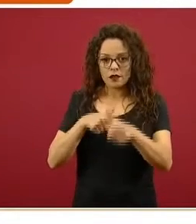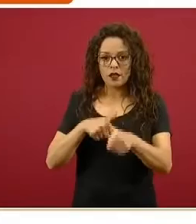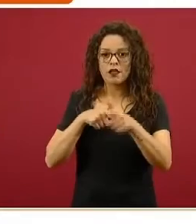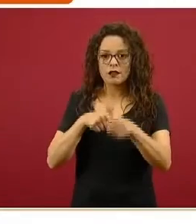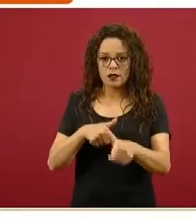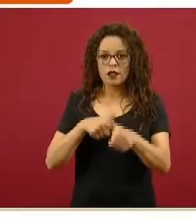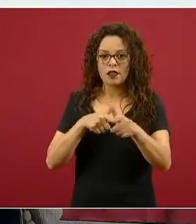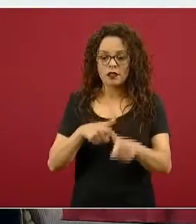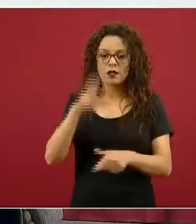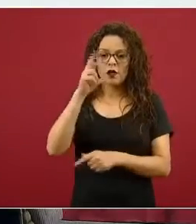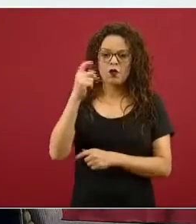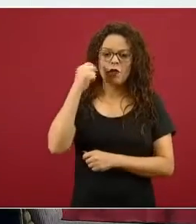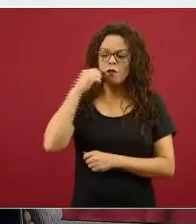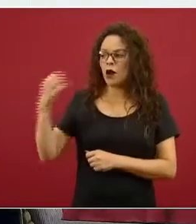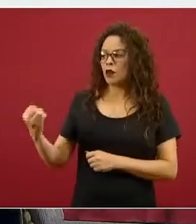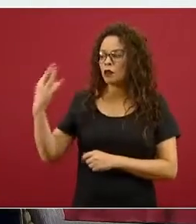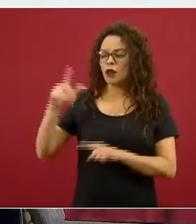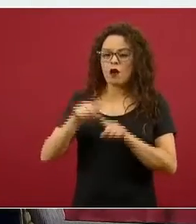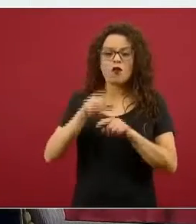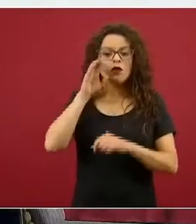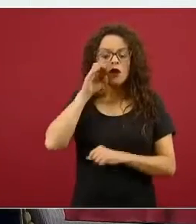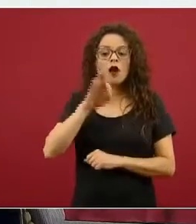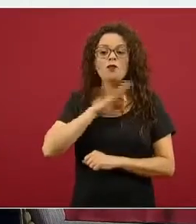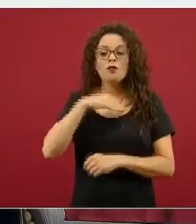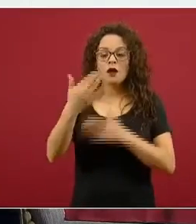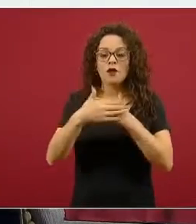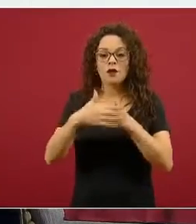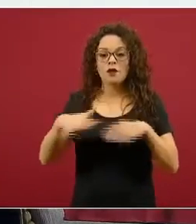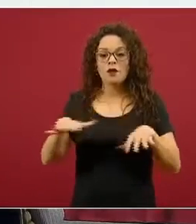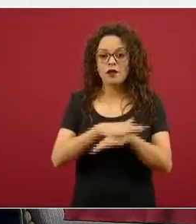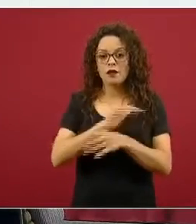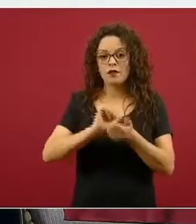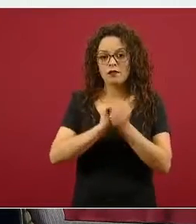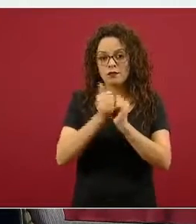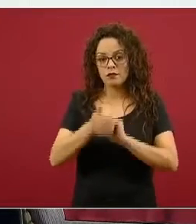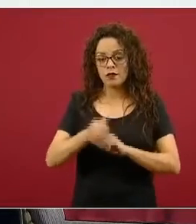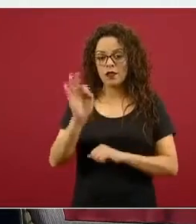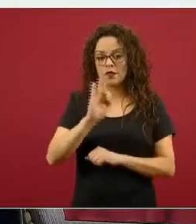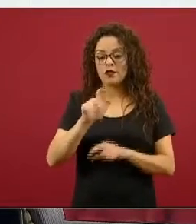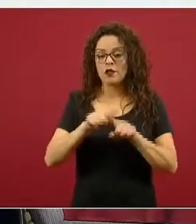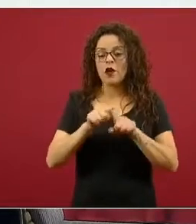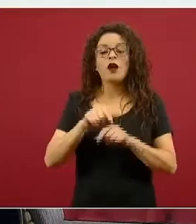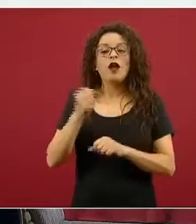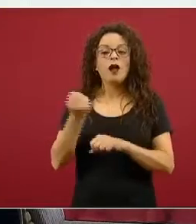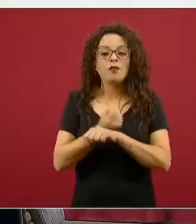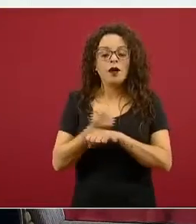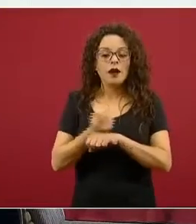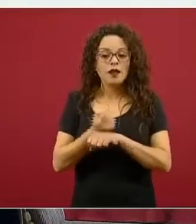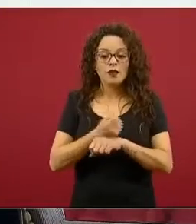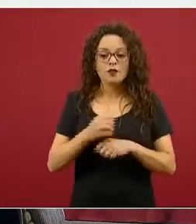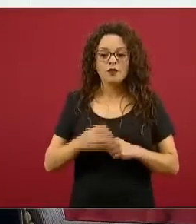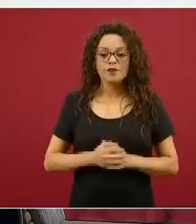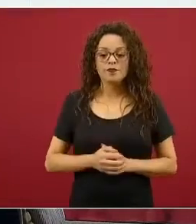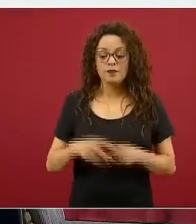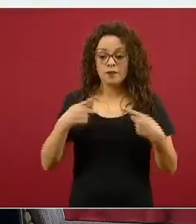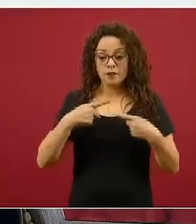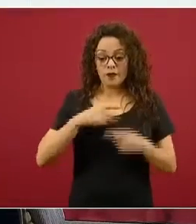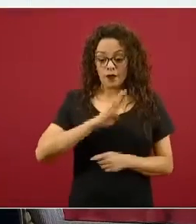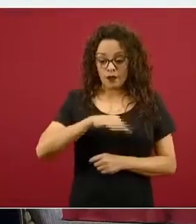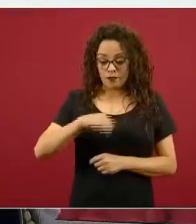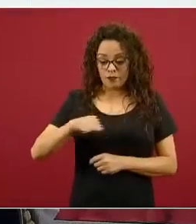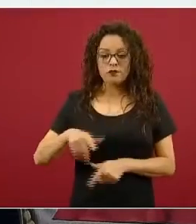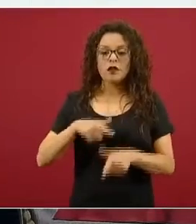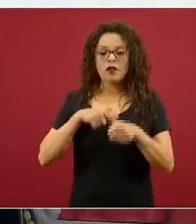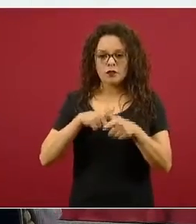semáforo naranja, digamos que tienen las posibilidades de ir pasando hacia un color amarillo. Las muertes, las defunciones siguen en